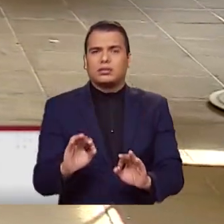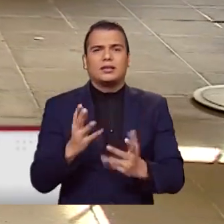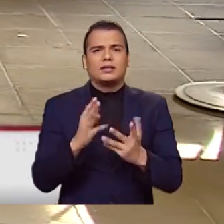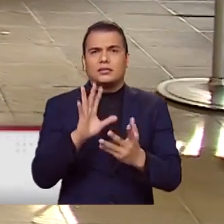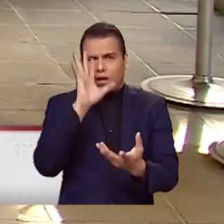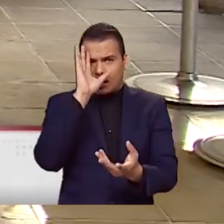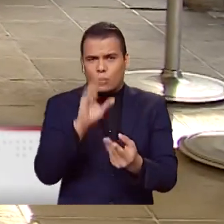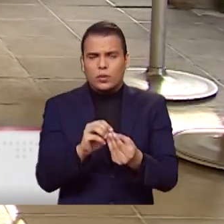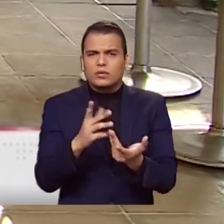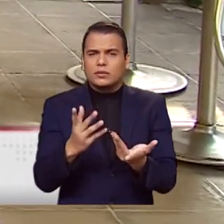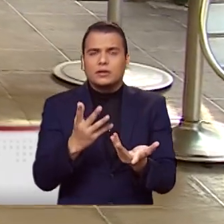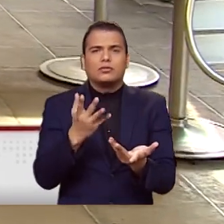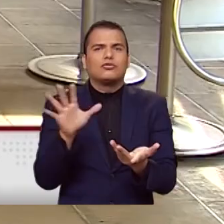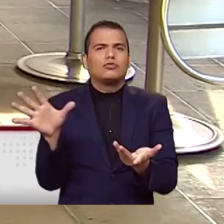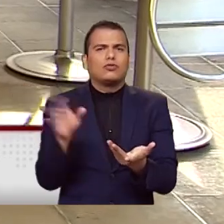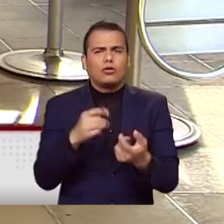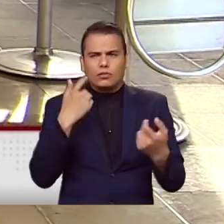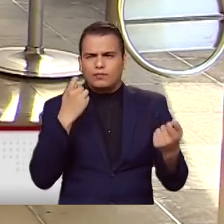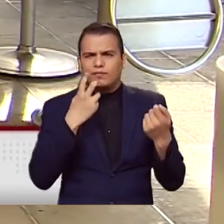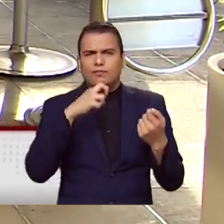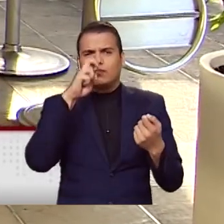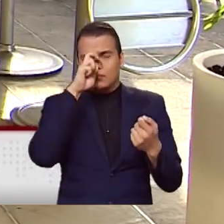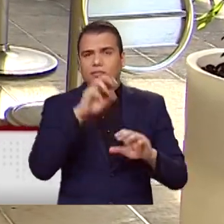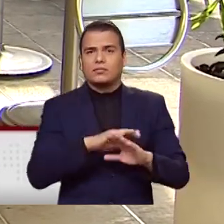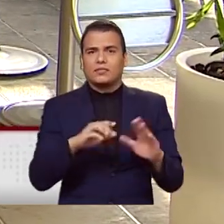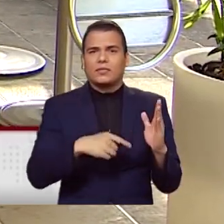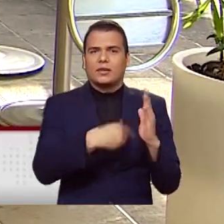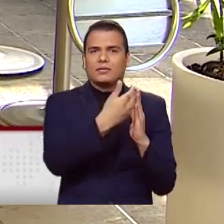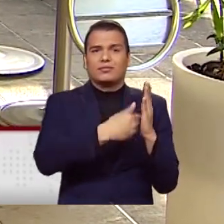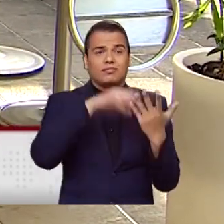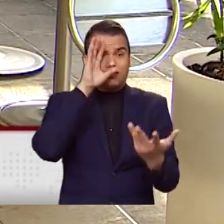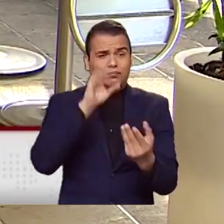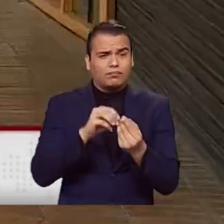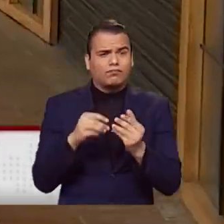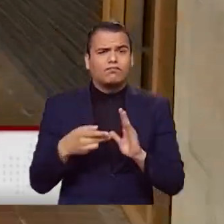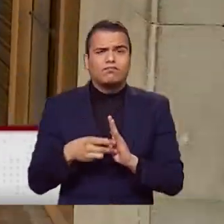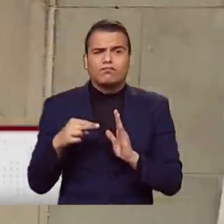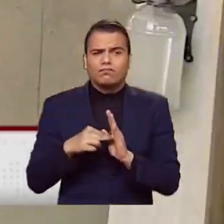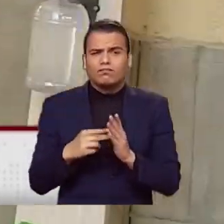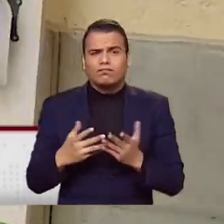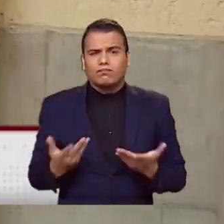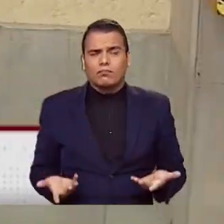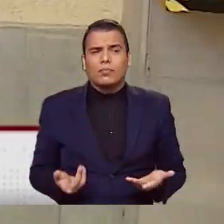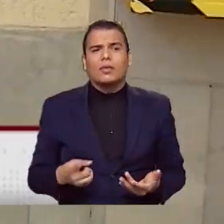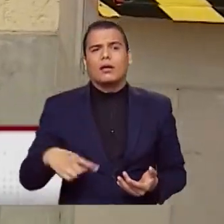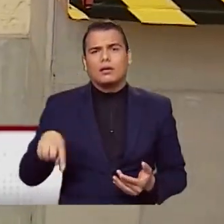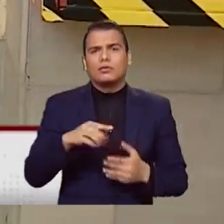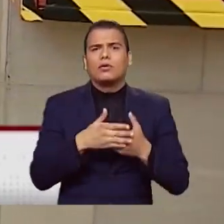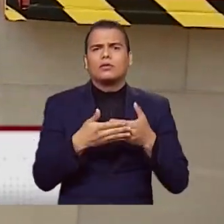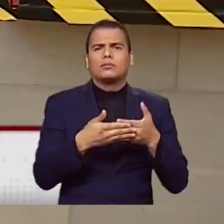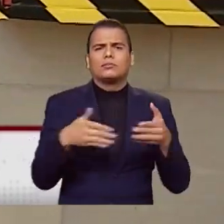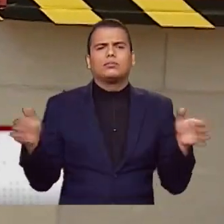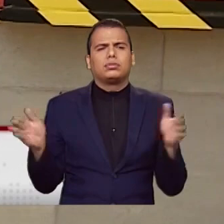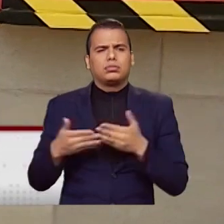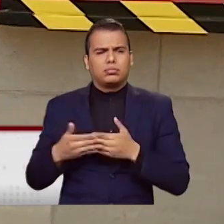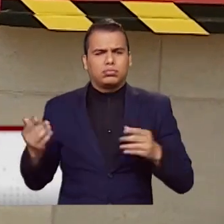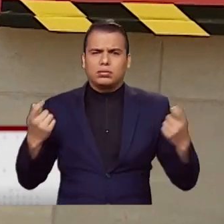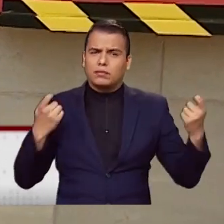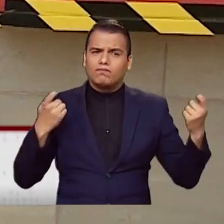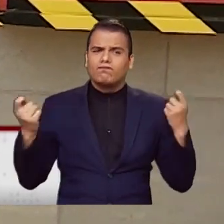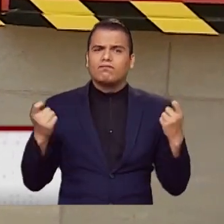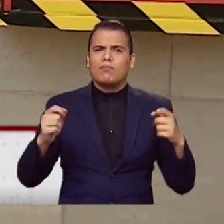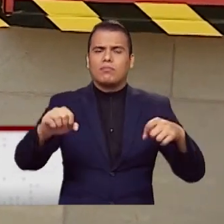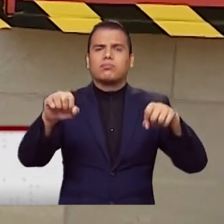para garantizar los controles. Los pactos nos dan la garantía de que se puedan dar apertura